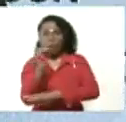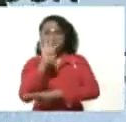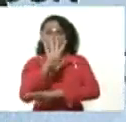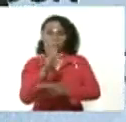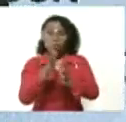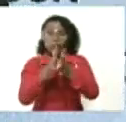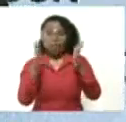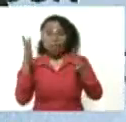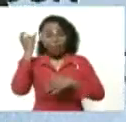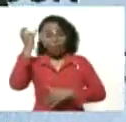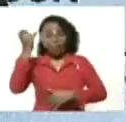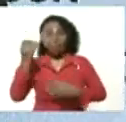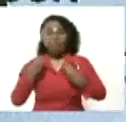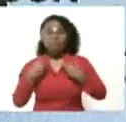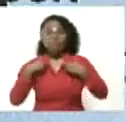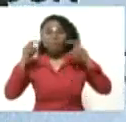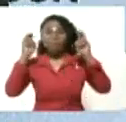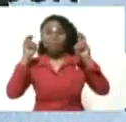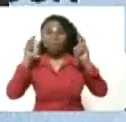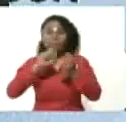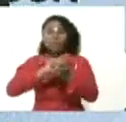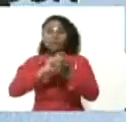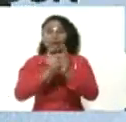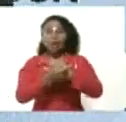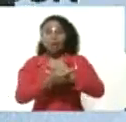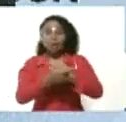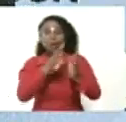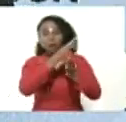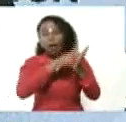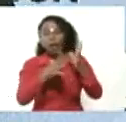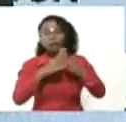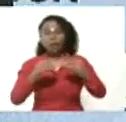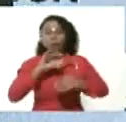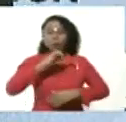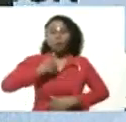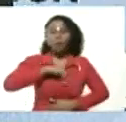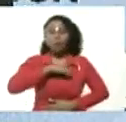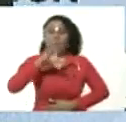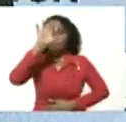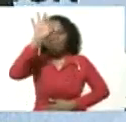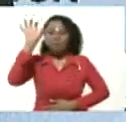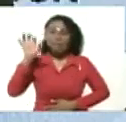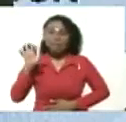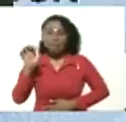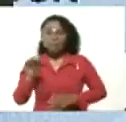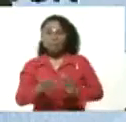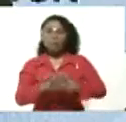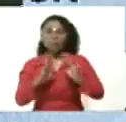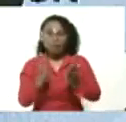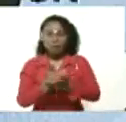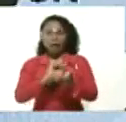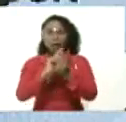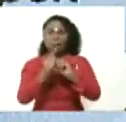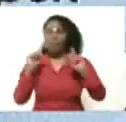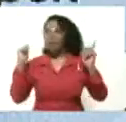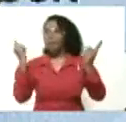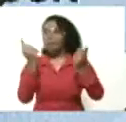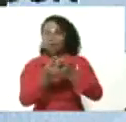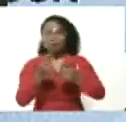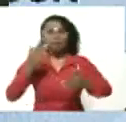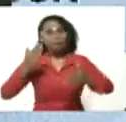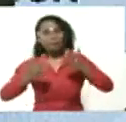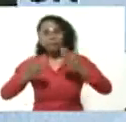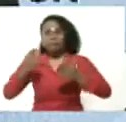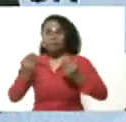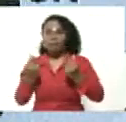Vivimos en un marco de cambios estructurales en todos nuestros países. globalización, cambio climático, robotización de la